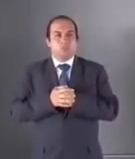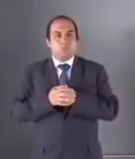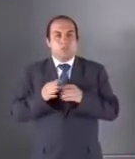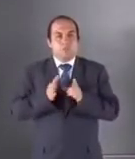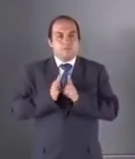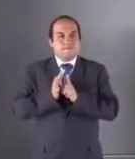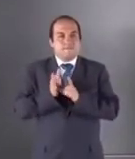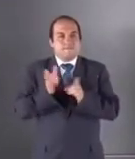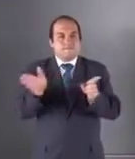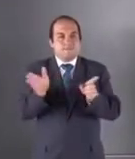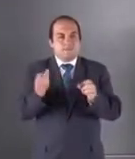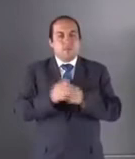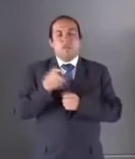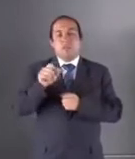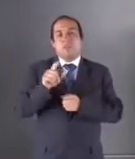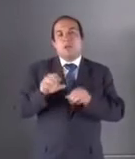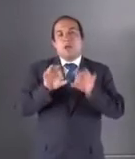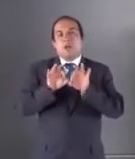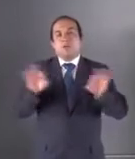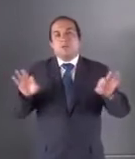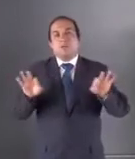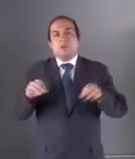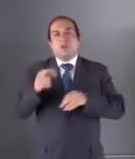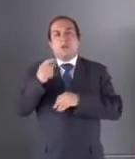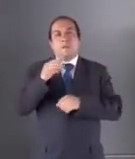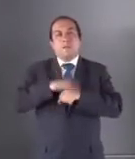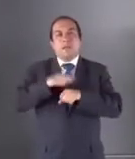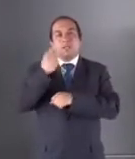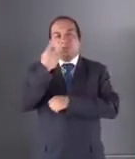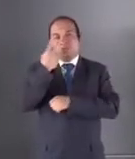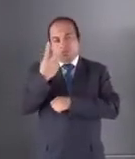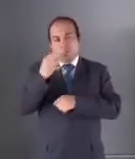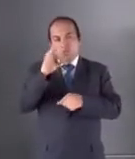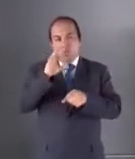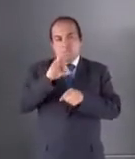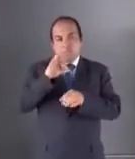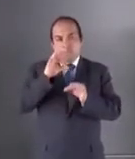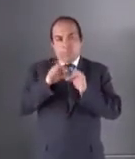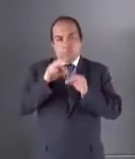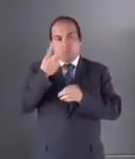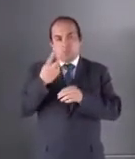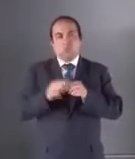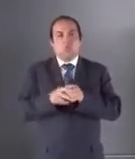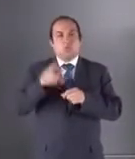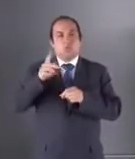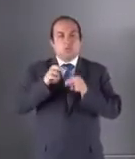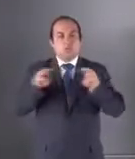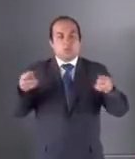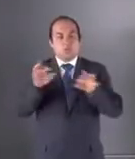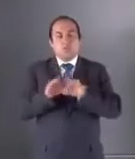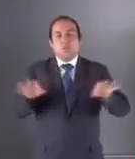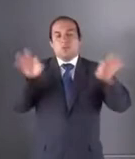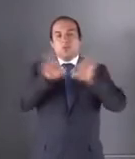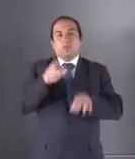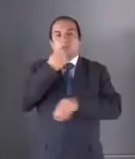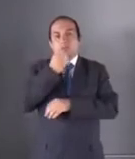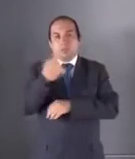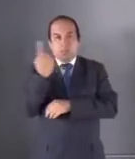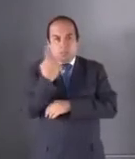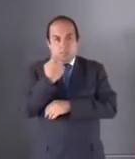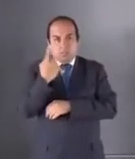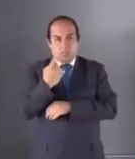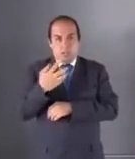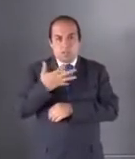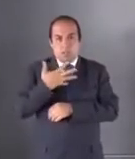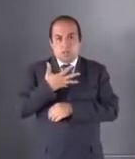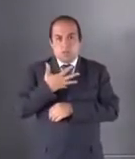desvíos de cable por más de 2.2 kilómetros. Importante también mencionar que ya